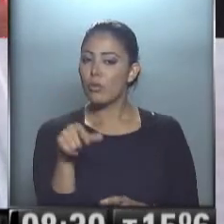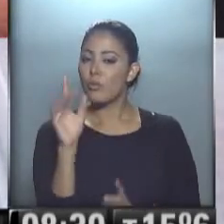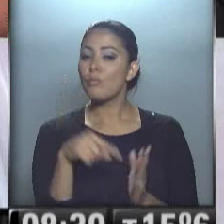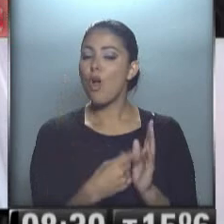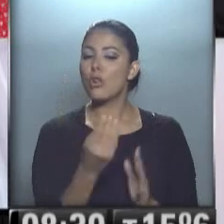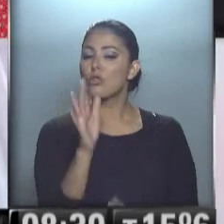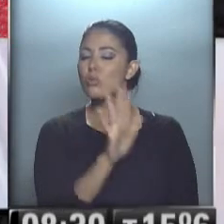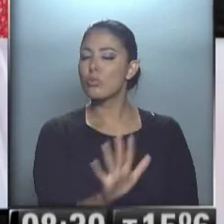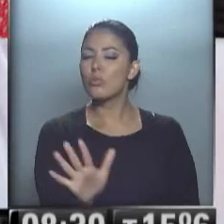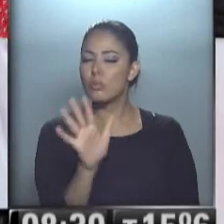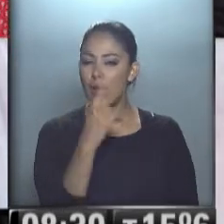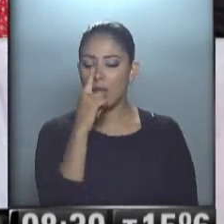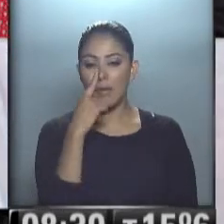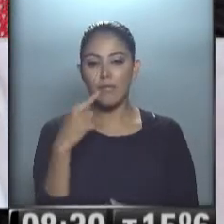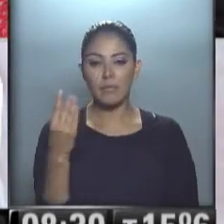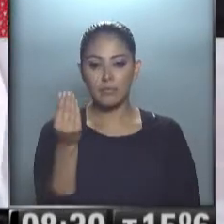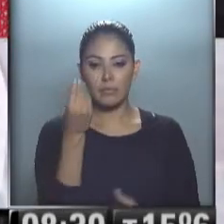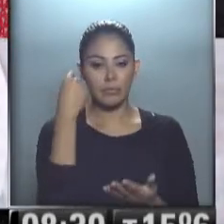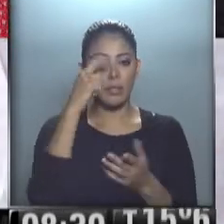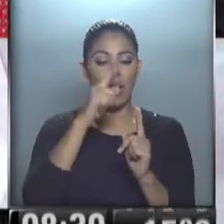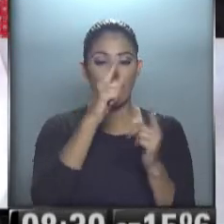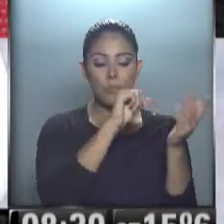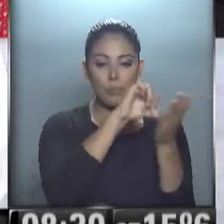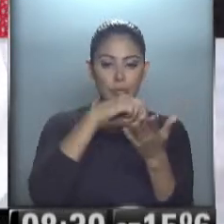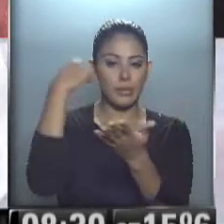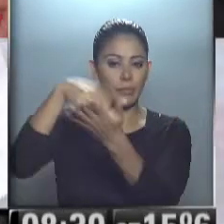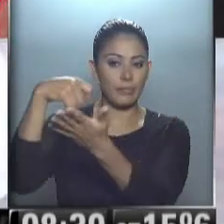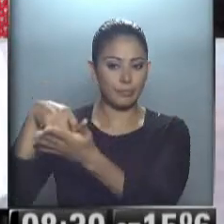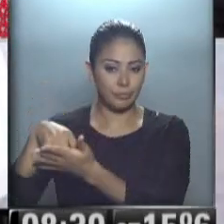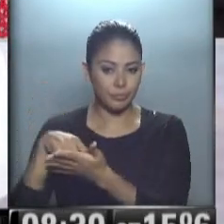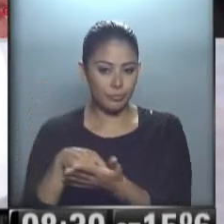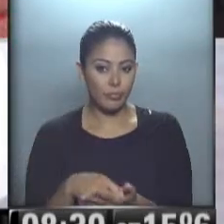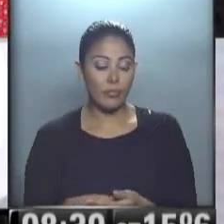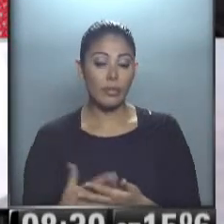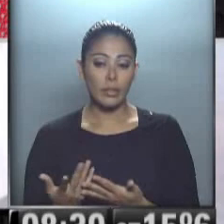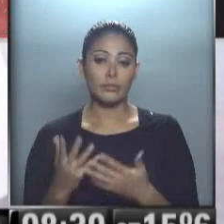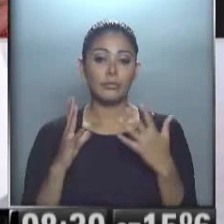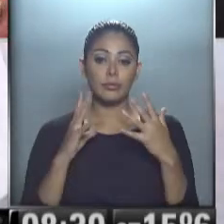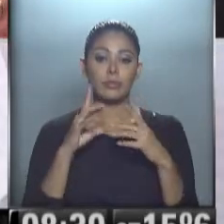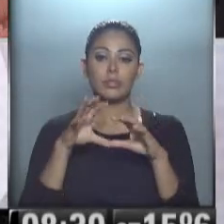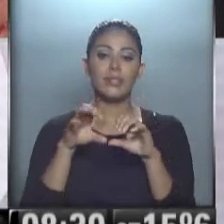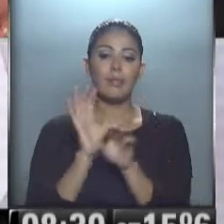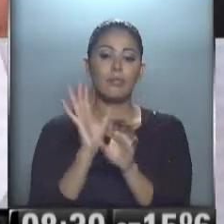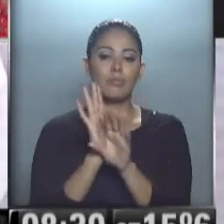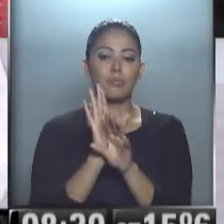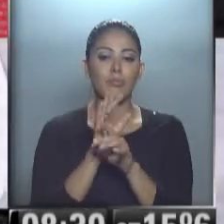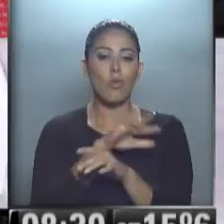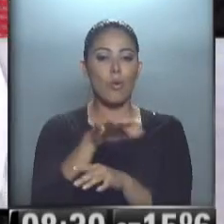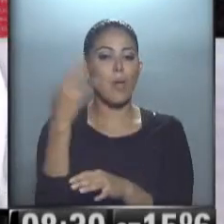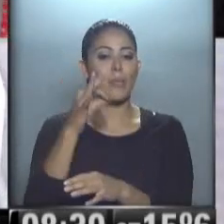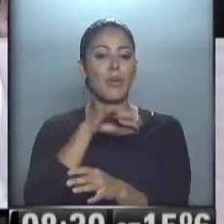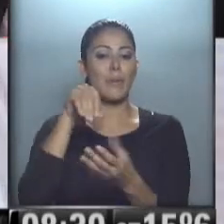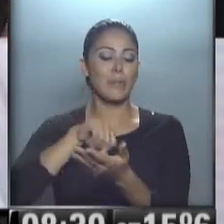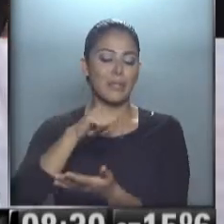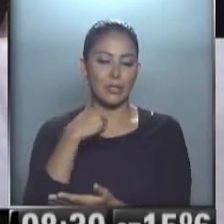muchos capitales ilícitos de estos países estaban circulando y encontrando un buen un buen nido un buen recuerdo en